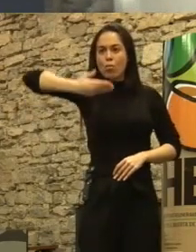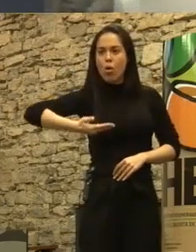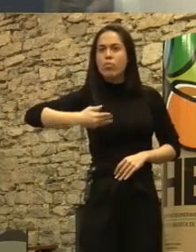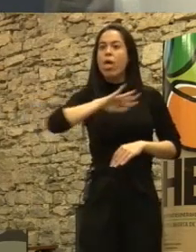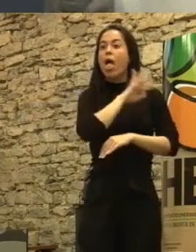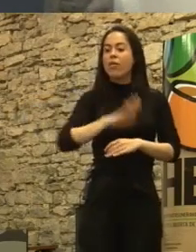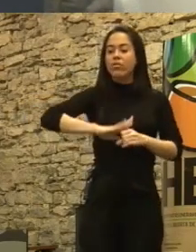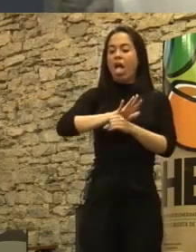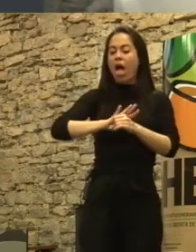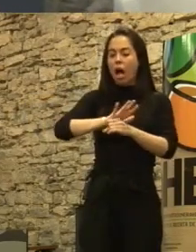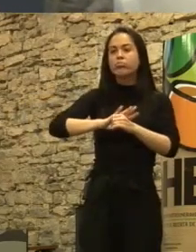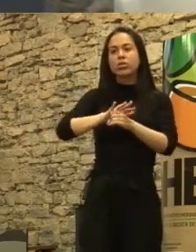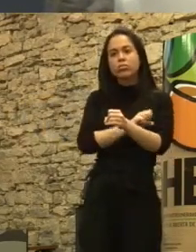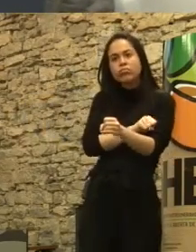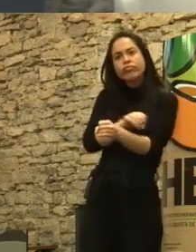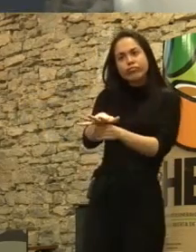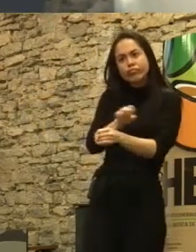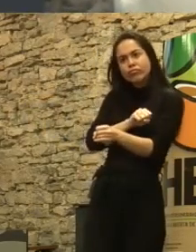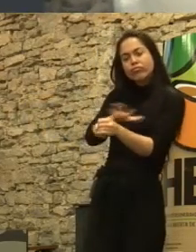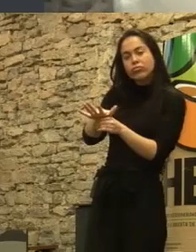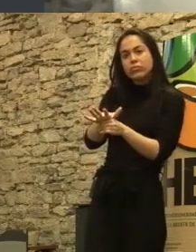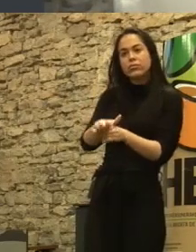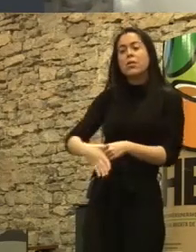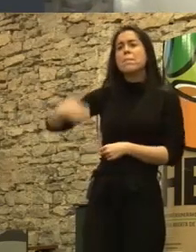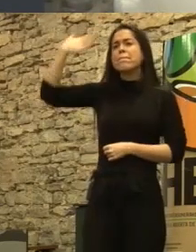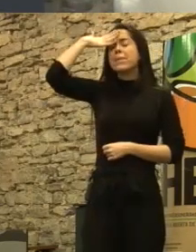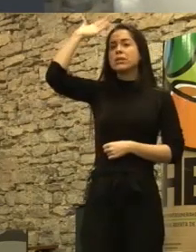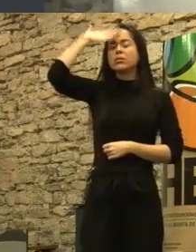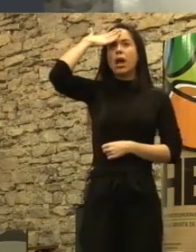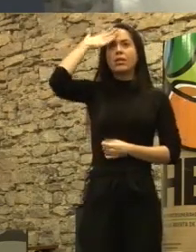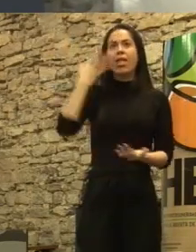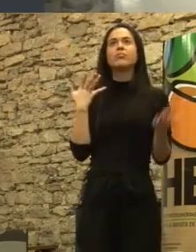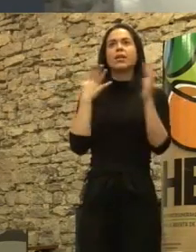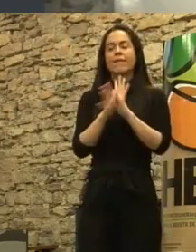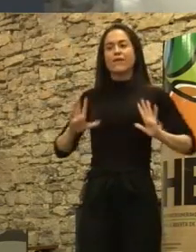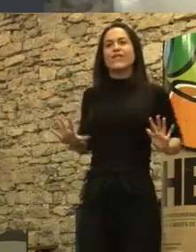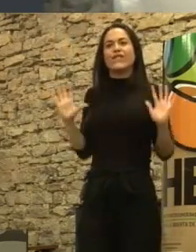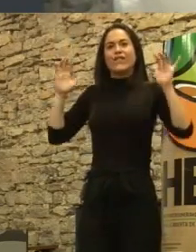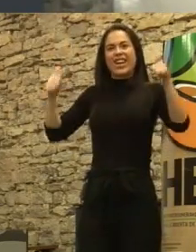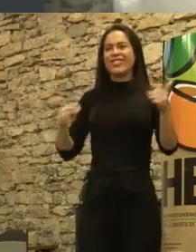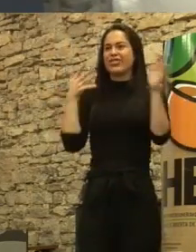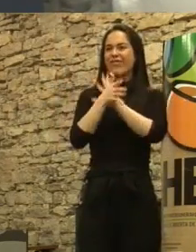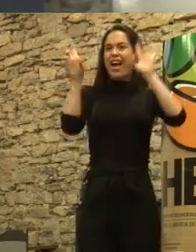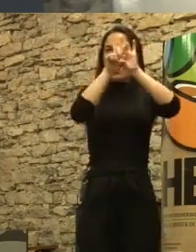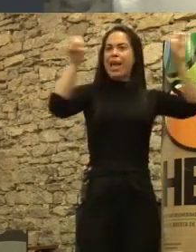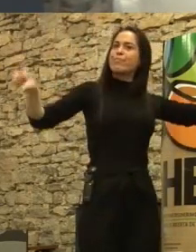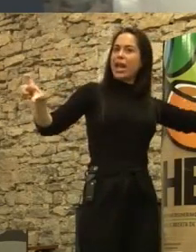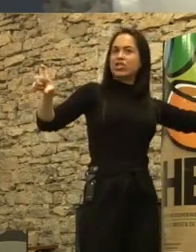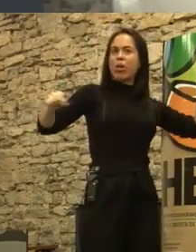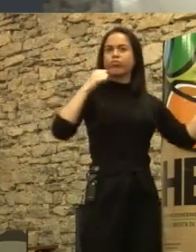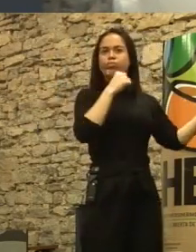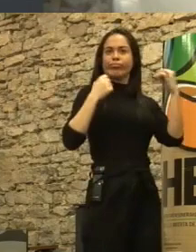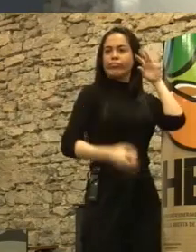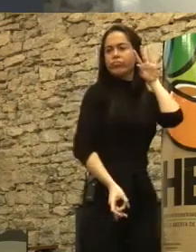vez mayores. Y con una mentalidad que yo digo emprendedora, es decir, no significa que han montado una empresa con esto, una empresa como